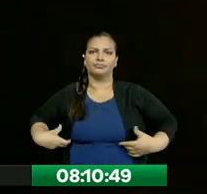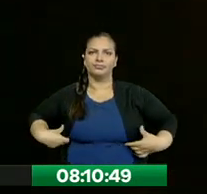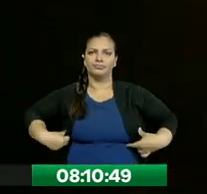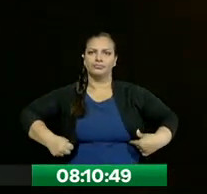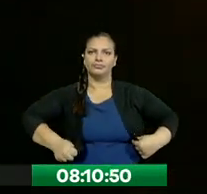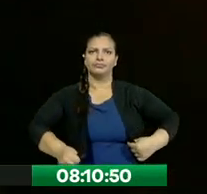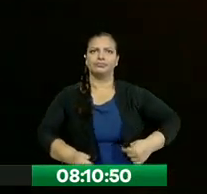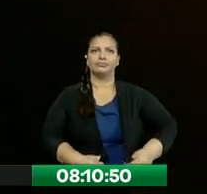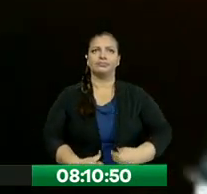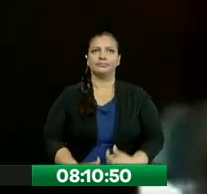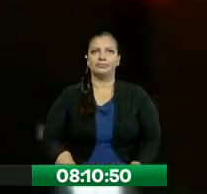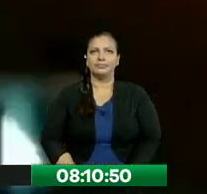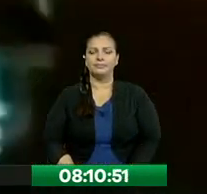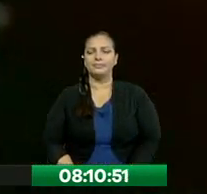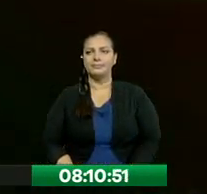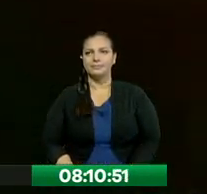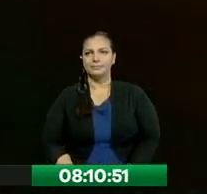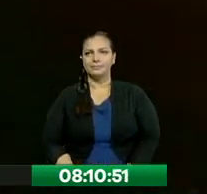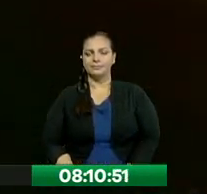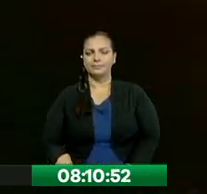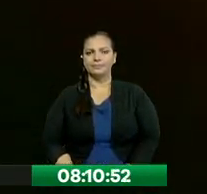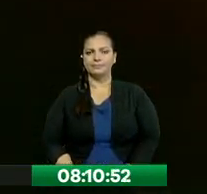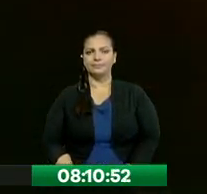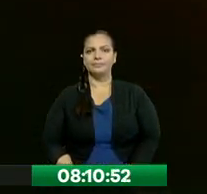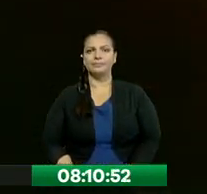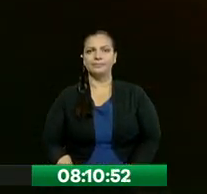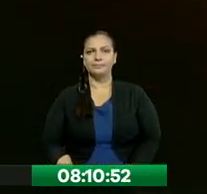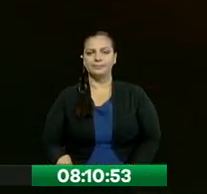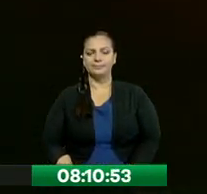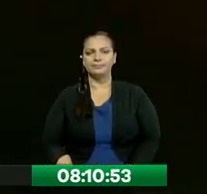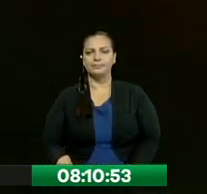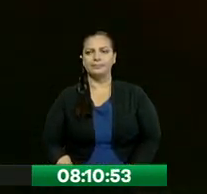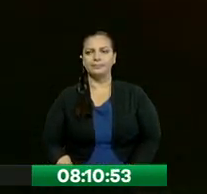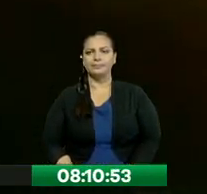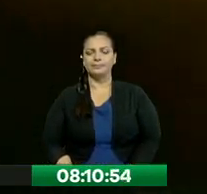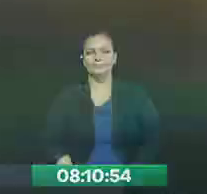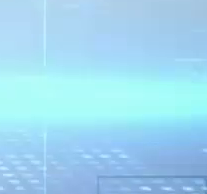En Chimborazo informó Darwin Altamirano.